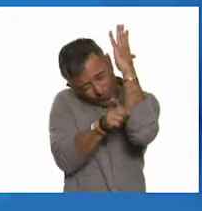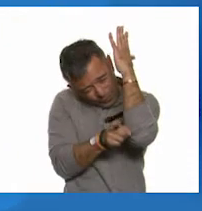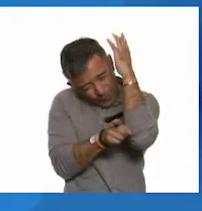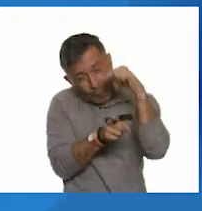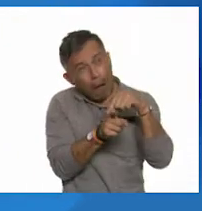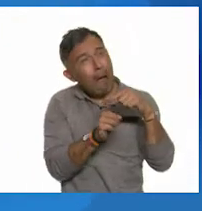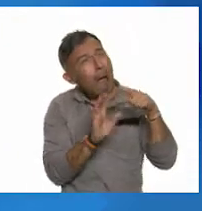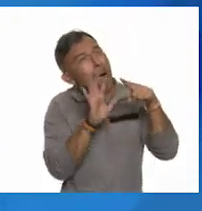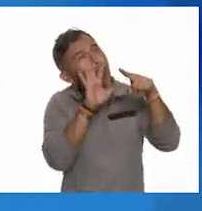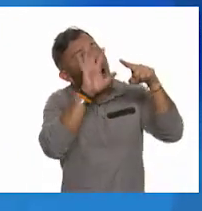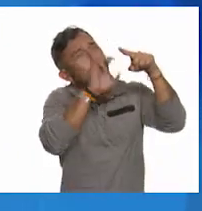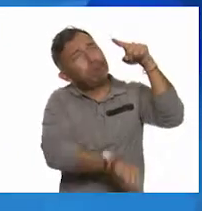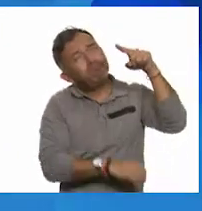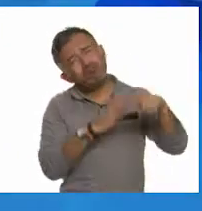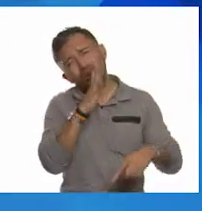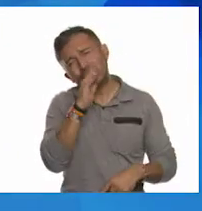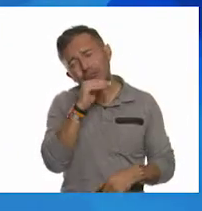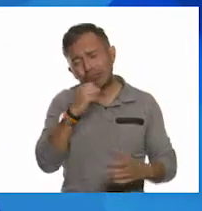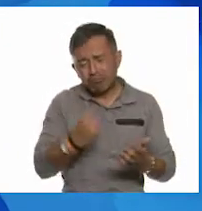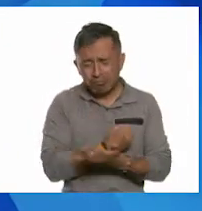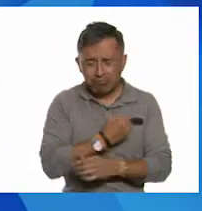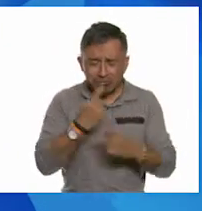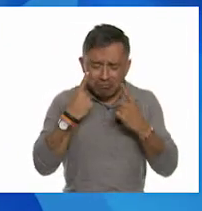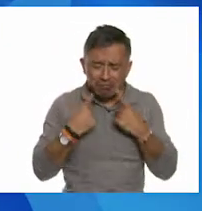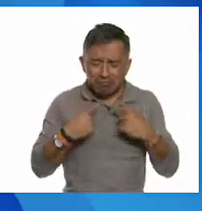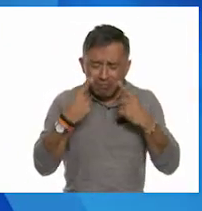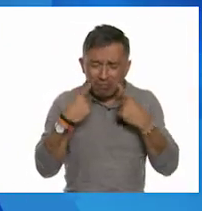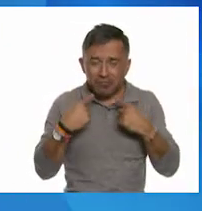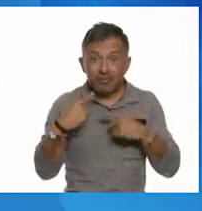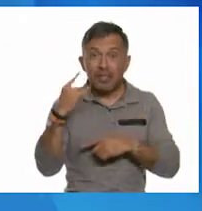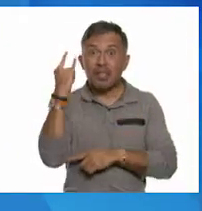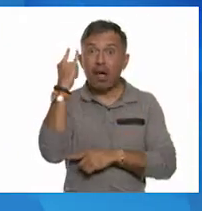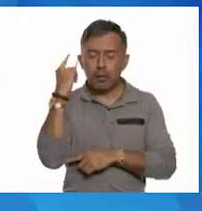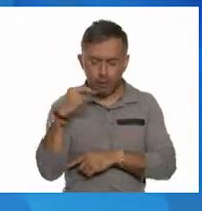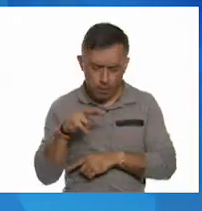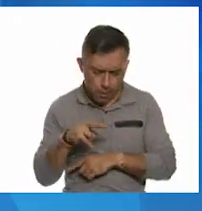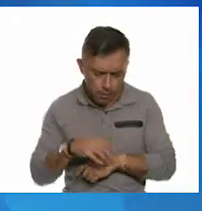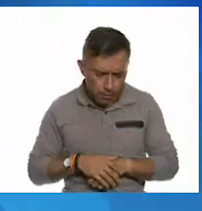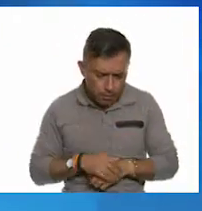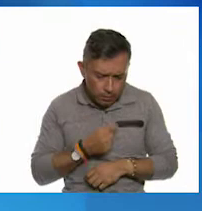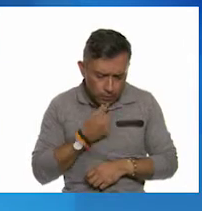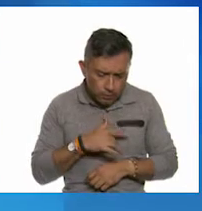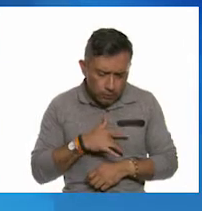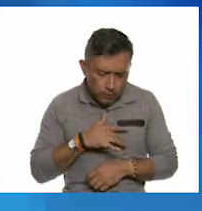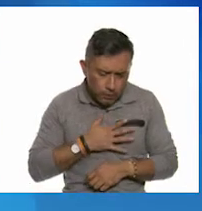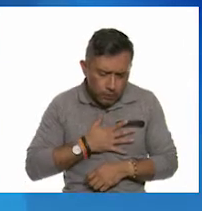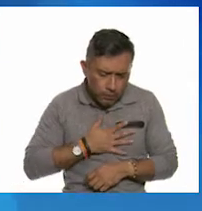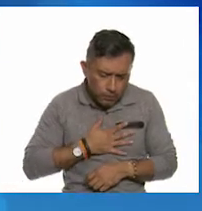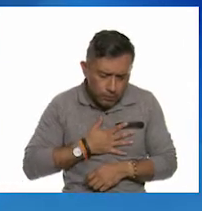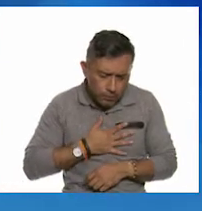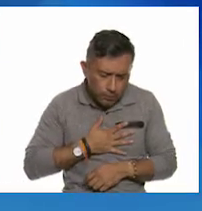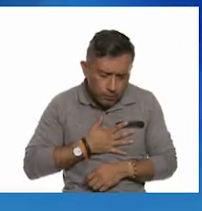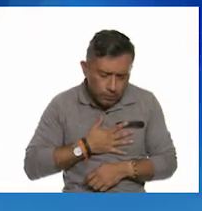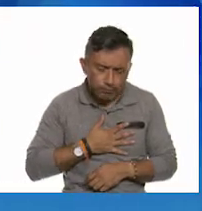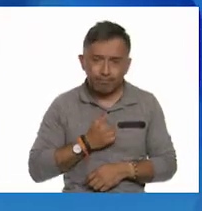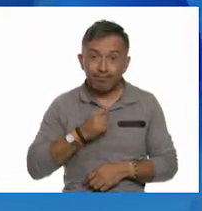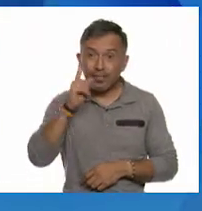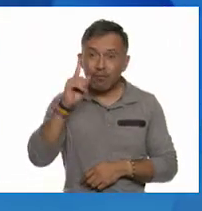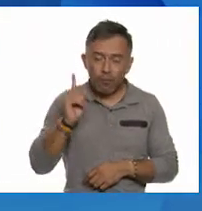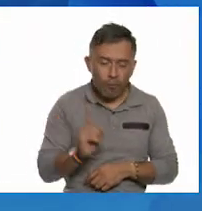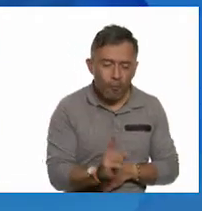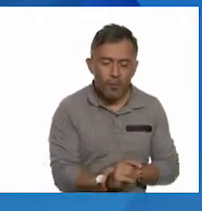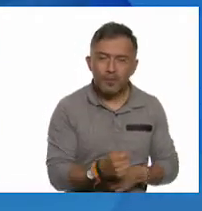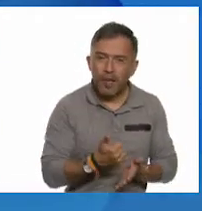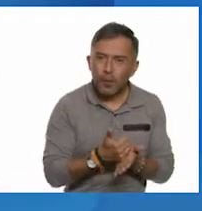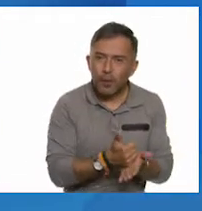más pequeño. El gigante sintió compasión por el niño y bajó para ayudarle. Mientras